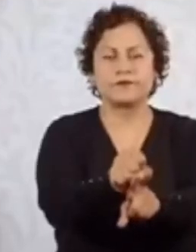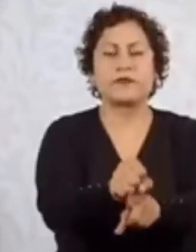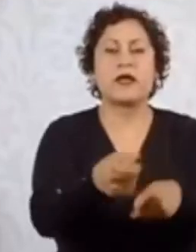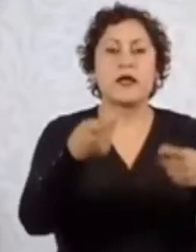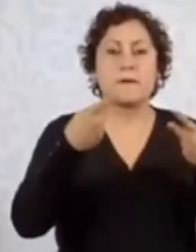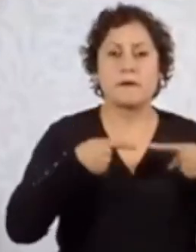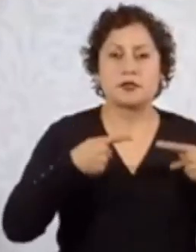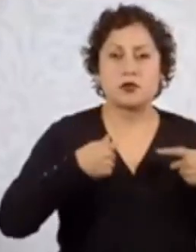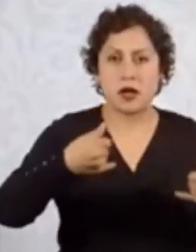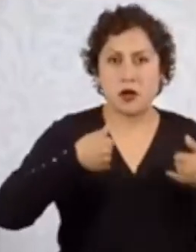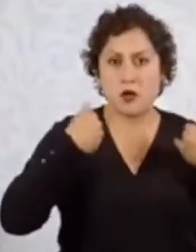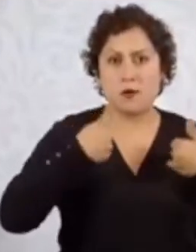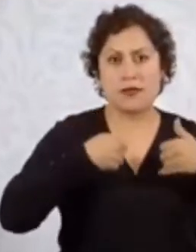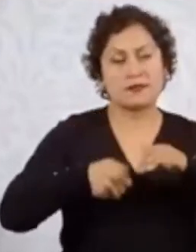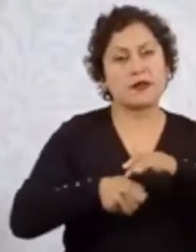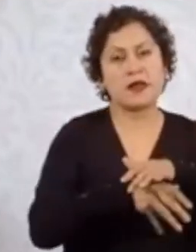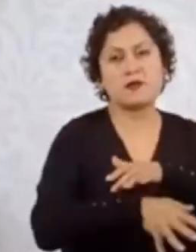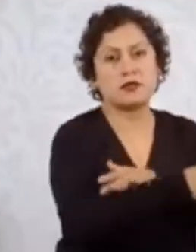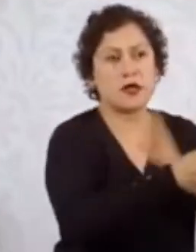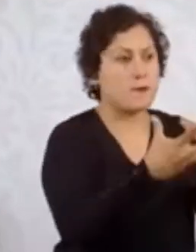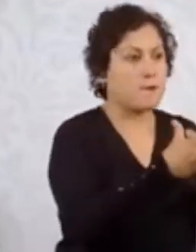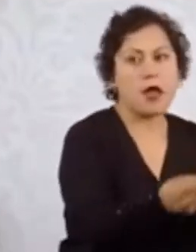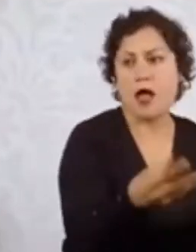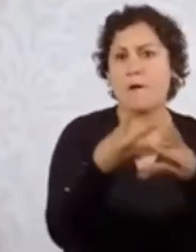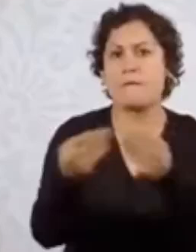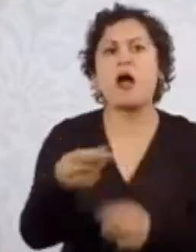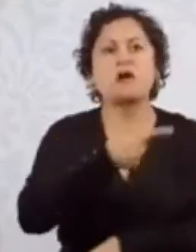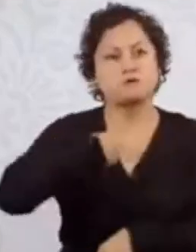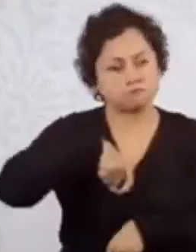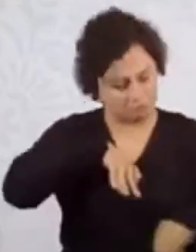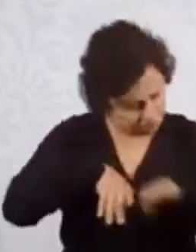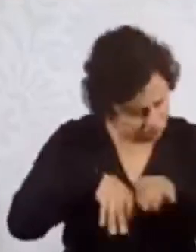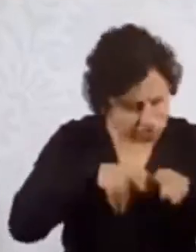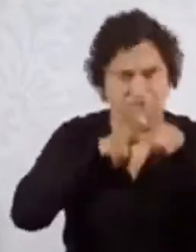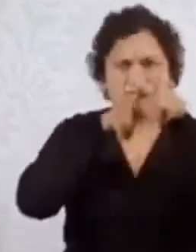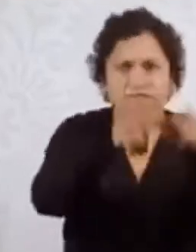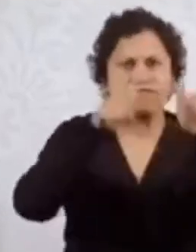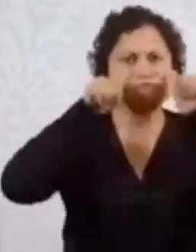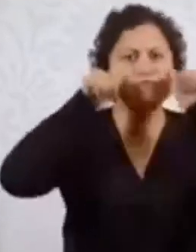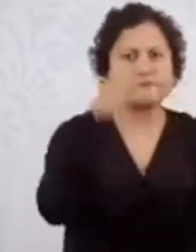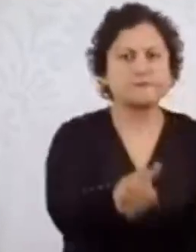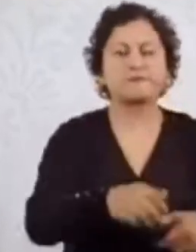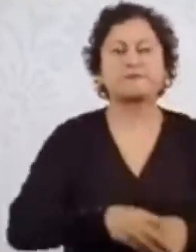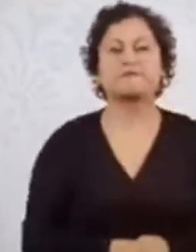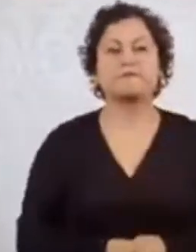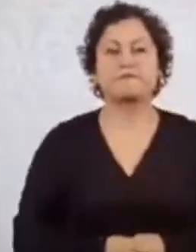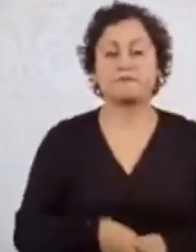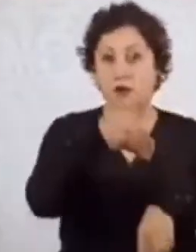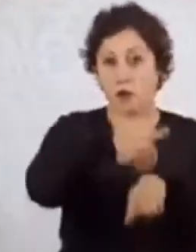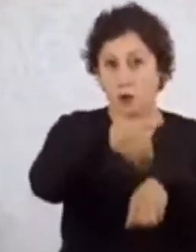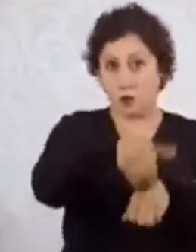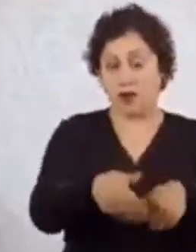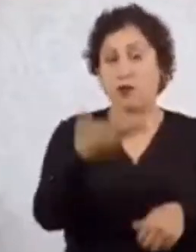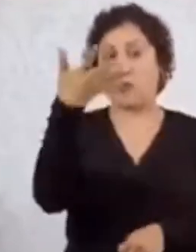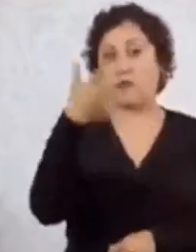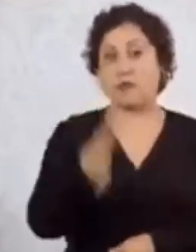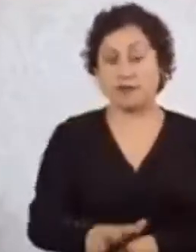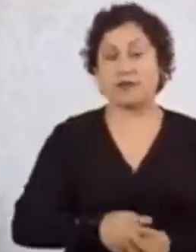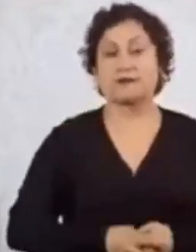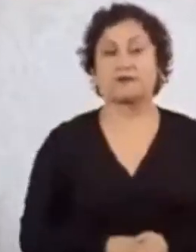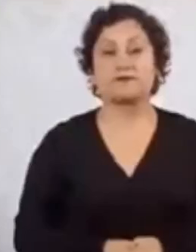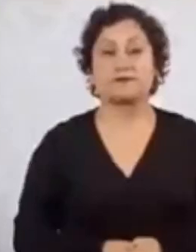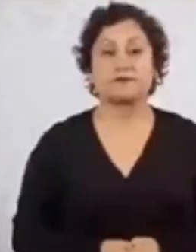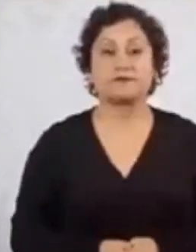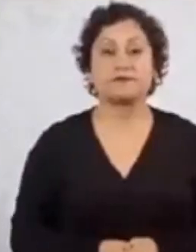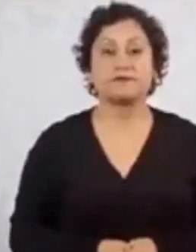intervenciones quirúrgicas de rodilla y cataratas. No se imaginan ustedes, esto se está convirtiendo, es como el